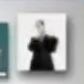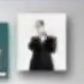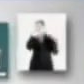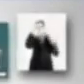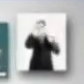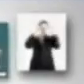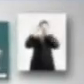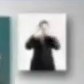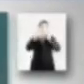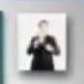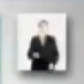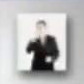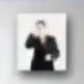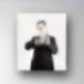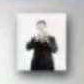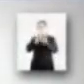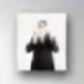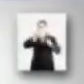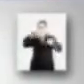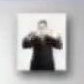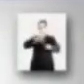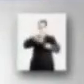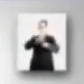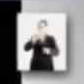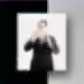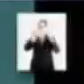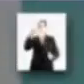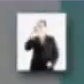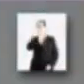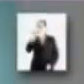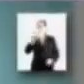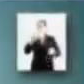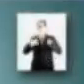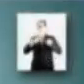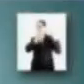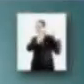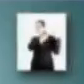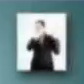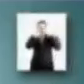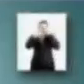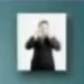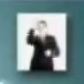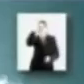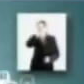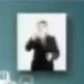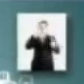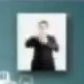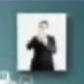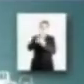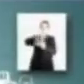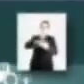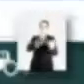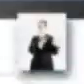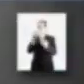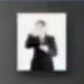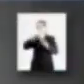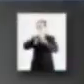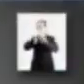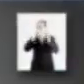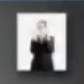de jurisconsultos para que creen las leyes. Esto no marcha. No sé por